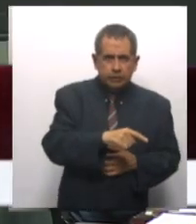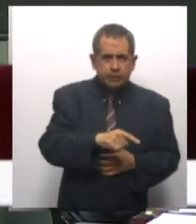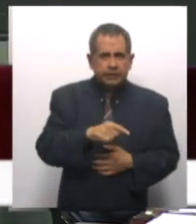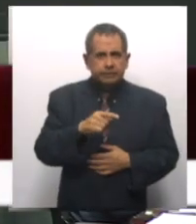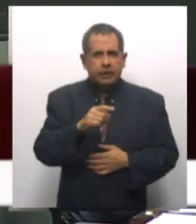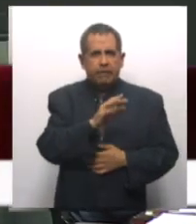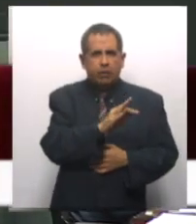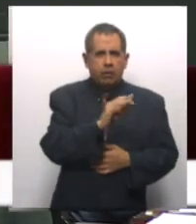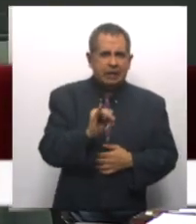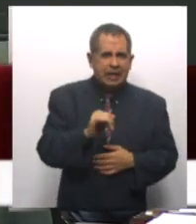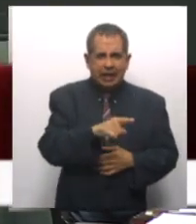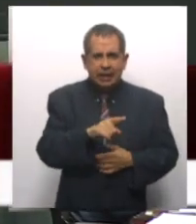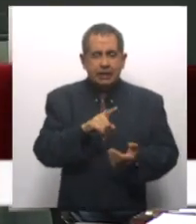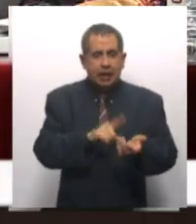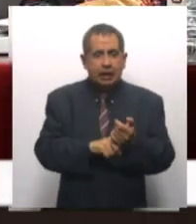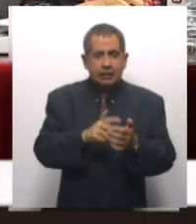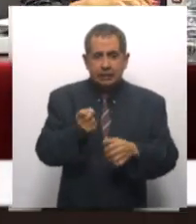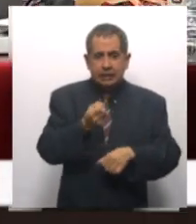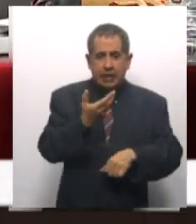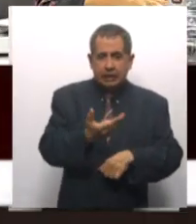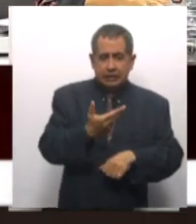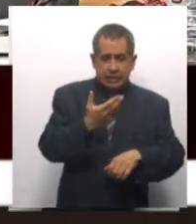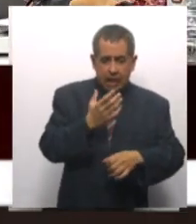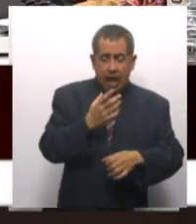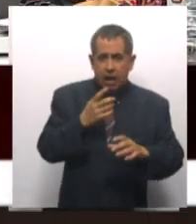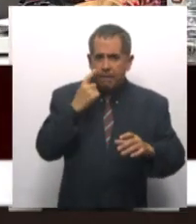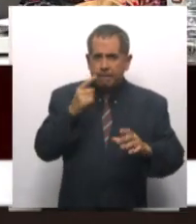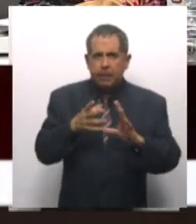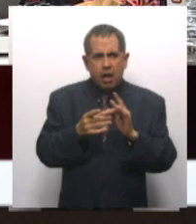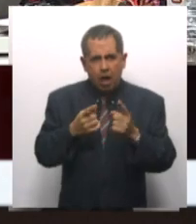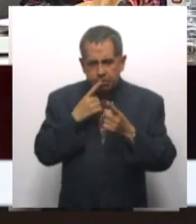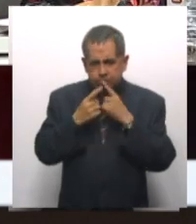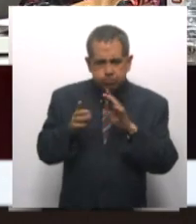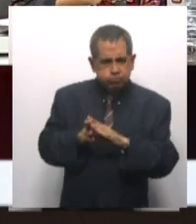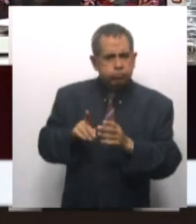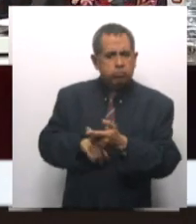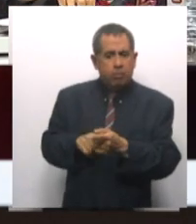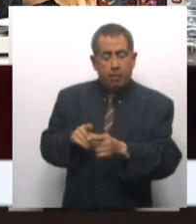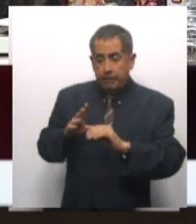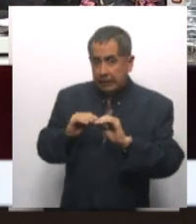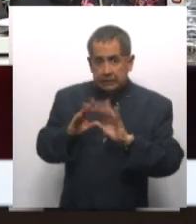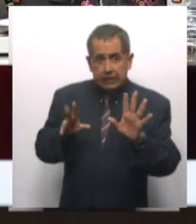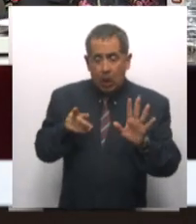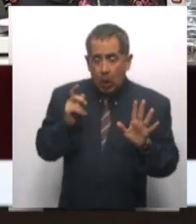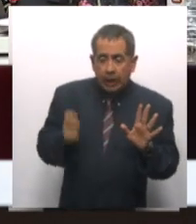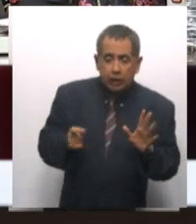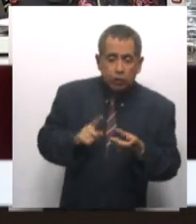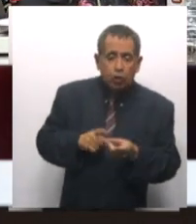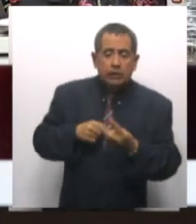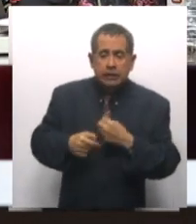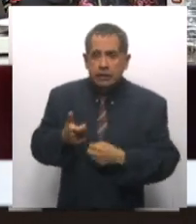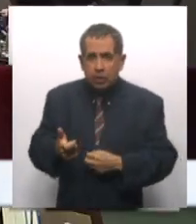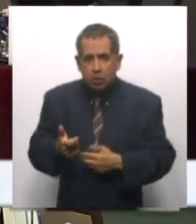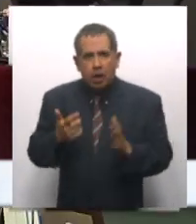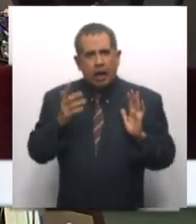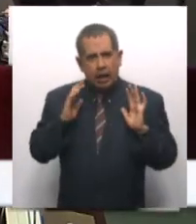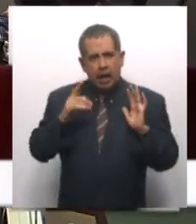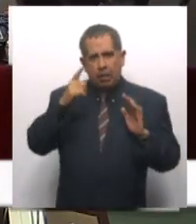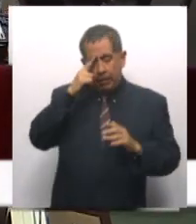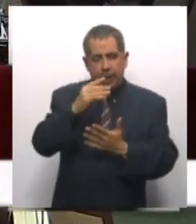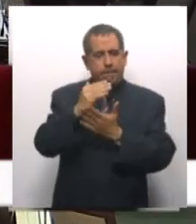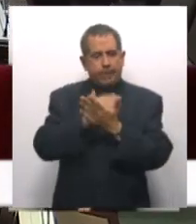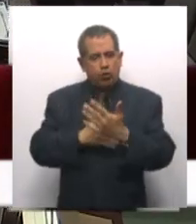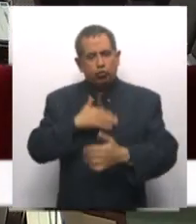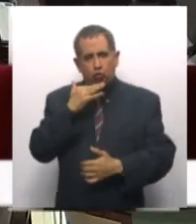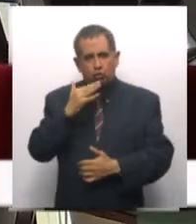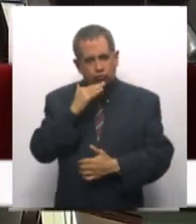la Secretaría de Hacienda y Crédito Público para asegurar cuentas en tanto se esclarece su procedencia, ello en abono al combate